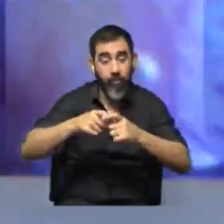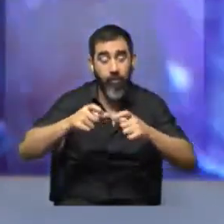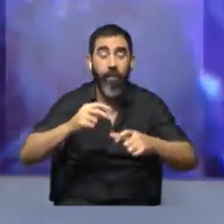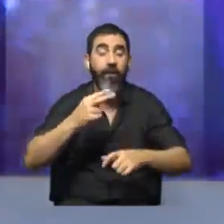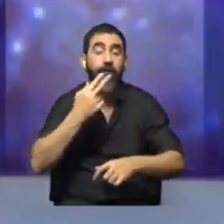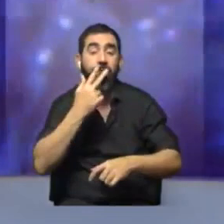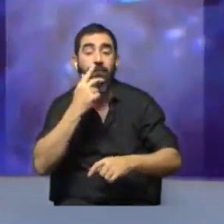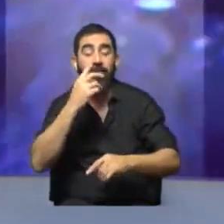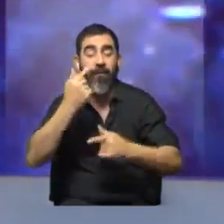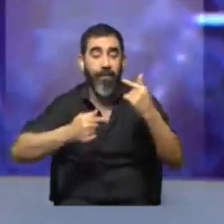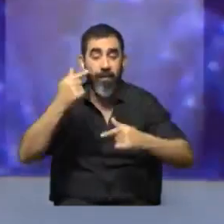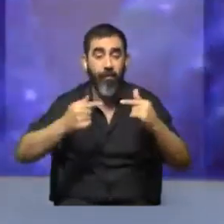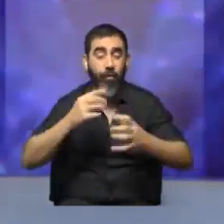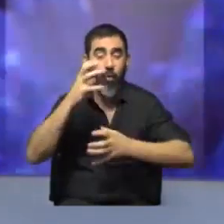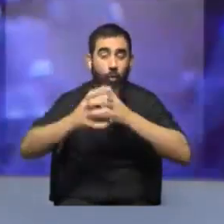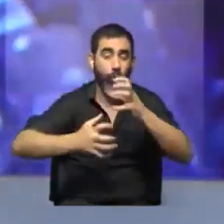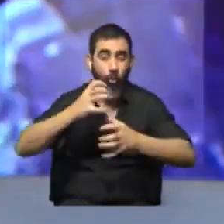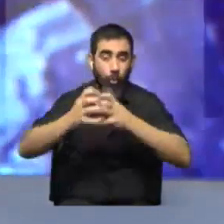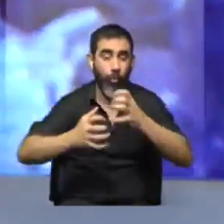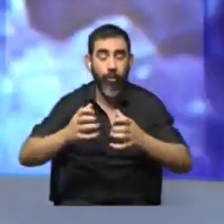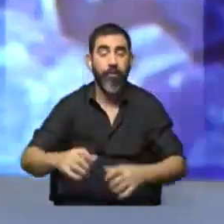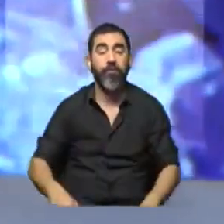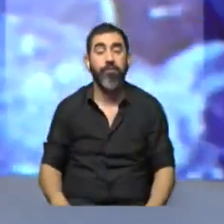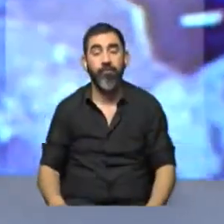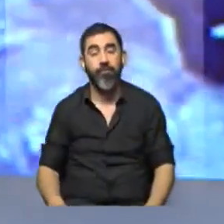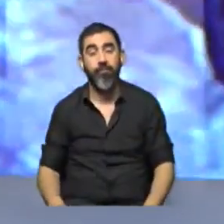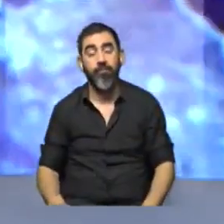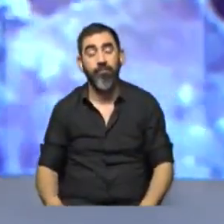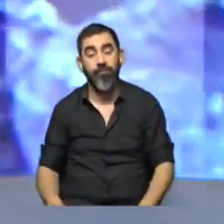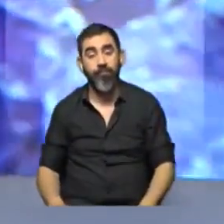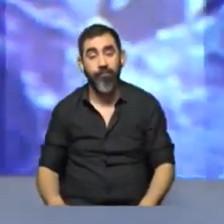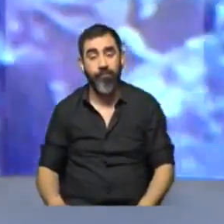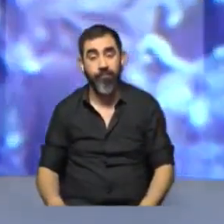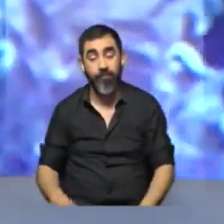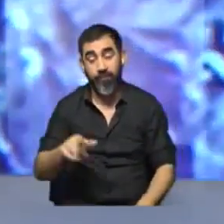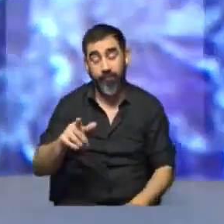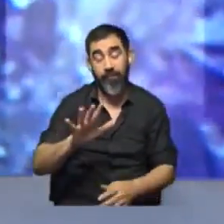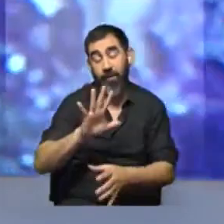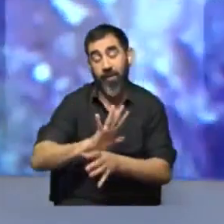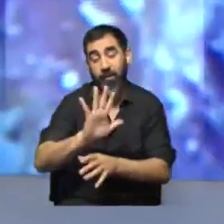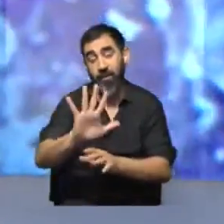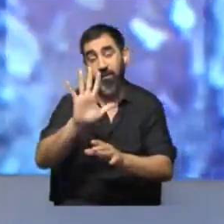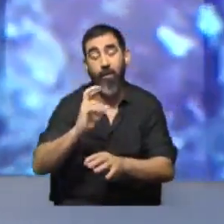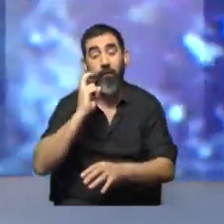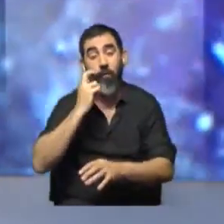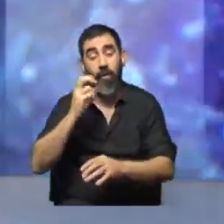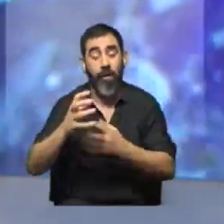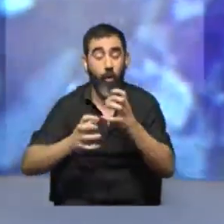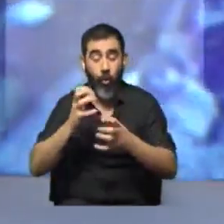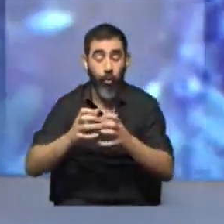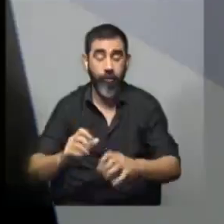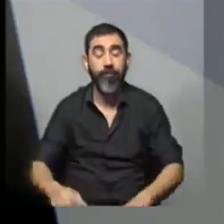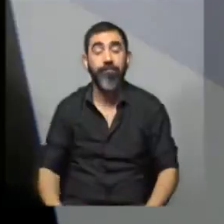cristales de distintos colores y distinta naturaleza química, que bueno, que en particular en este caso son de cristal violeta de